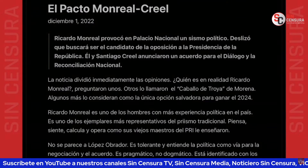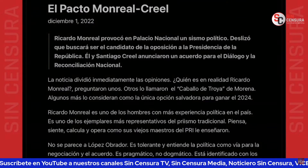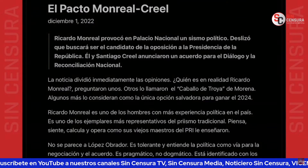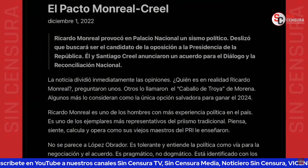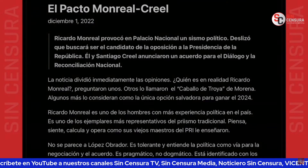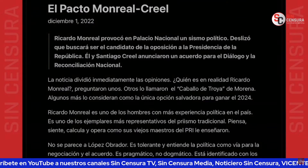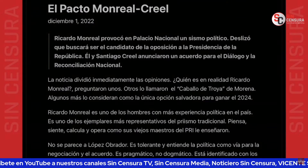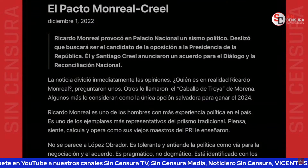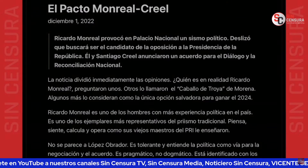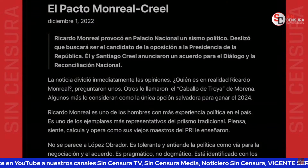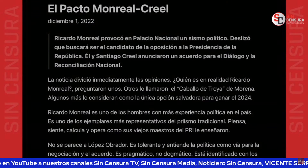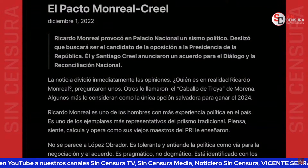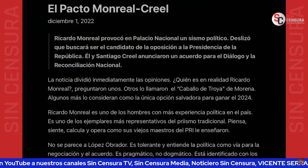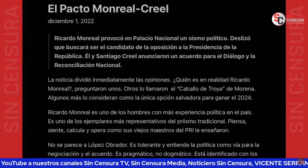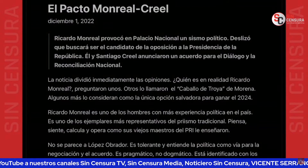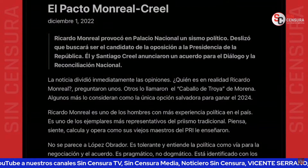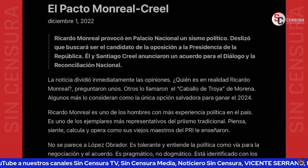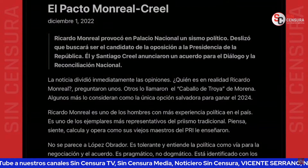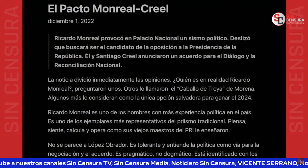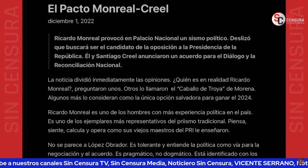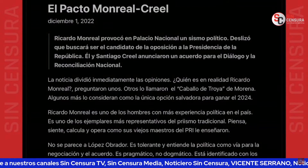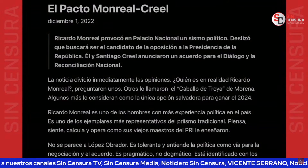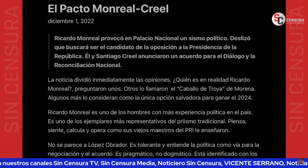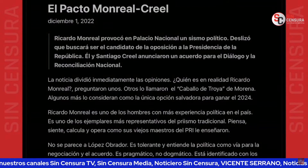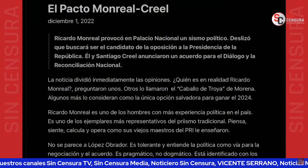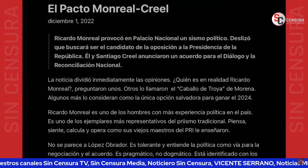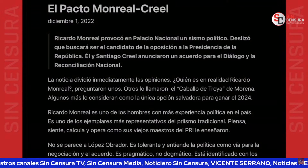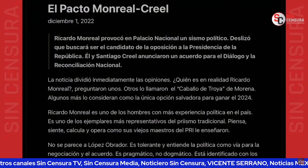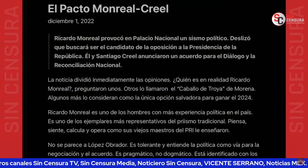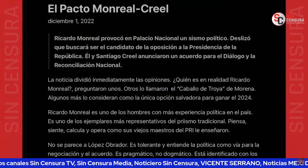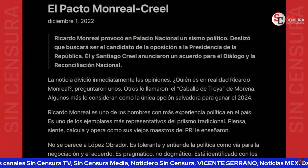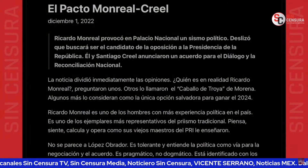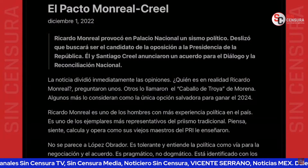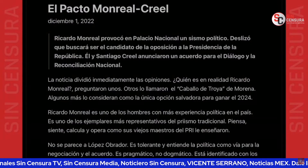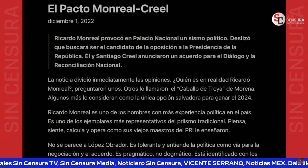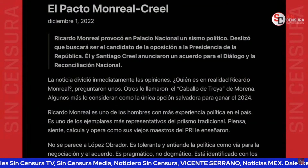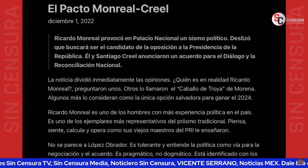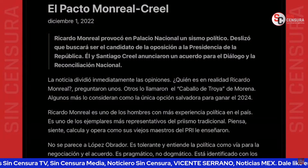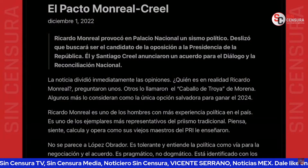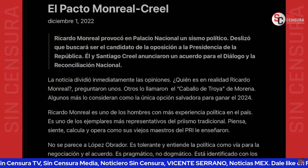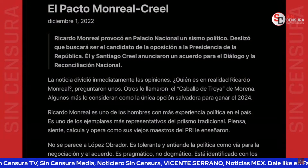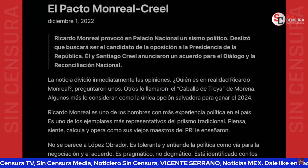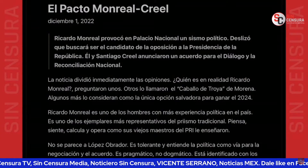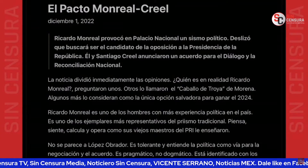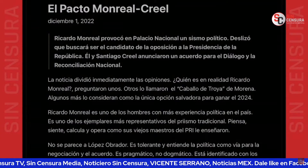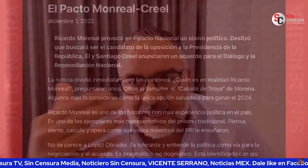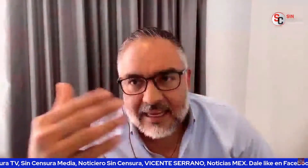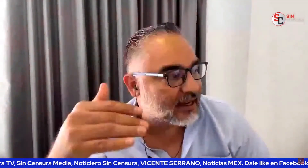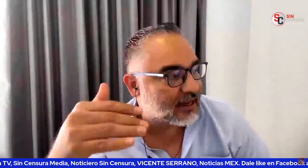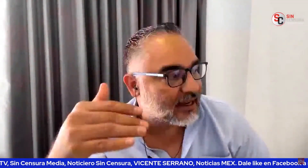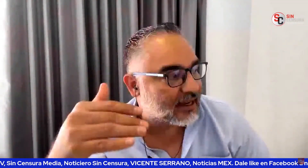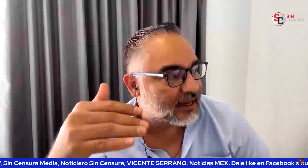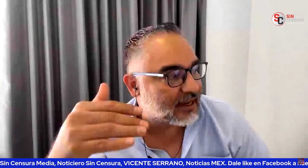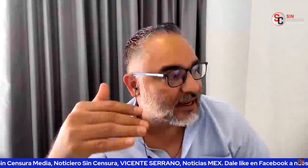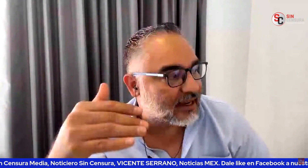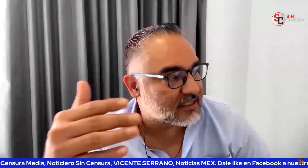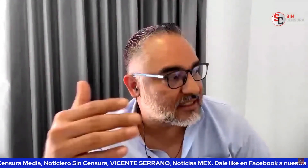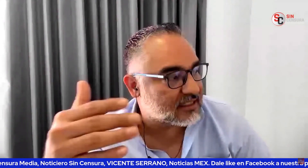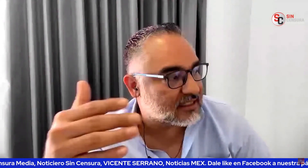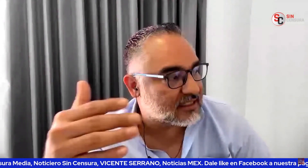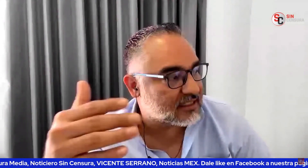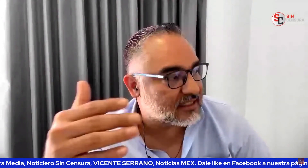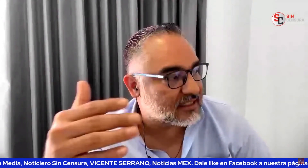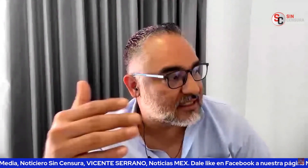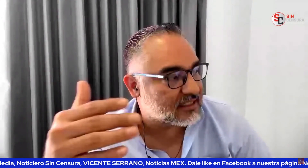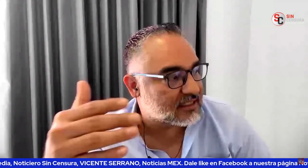aclaración de ayer, le tumba la nota a Beatriz Pajés, o si por ahí merecería Beatriz Pajés que le creyéramos